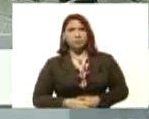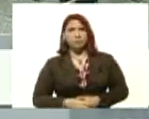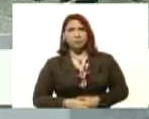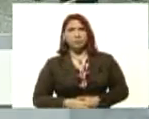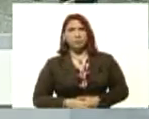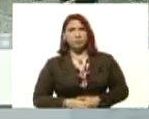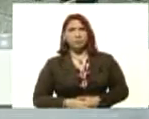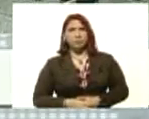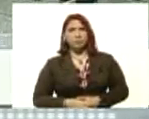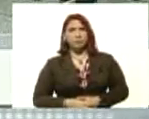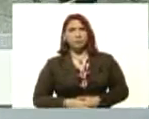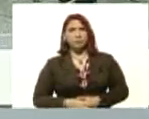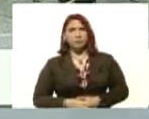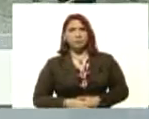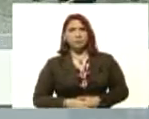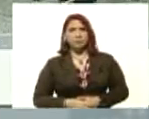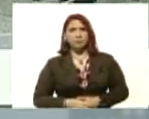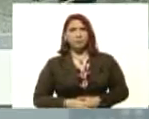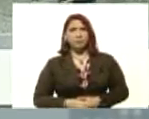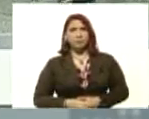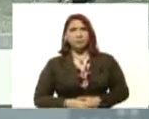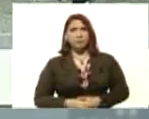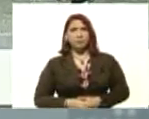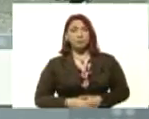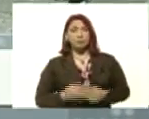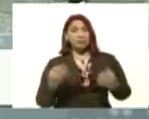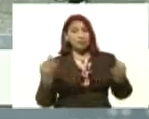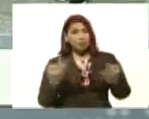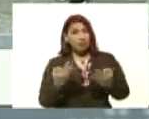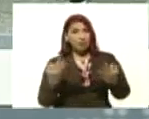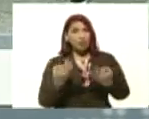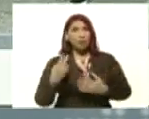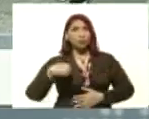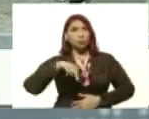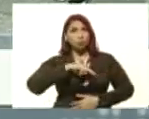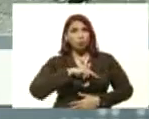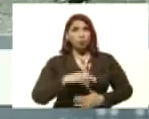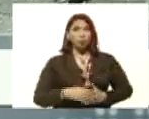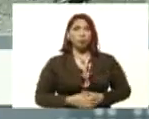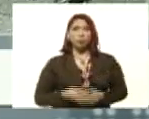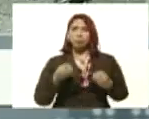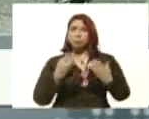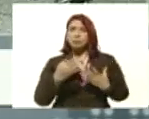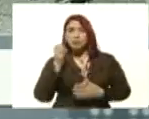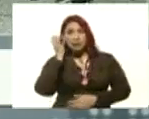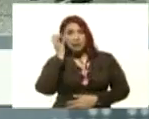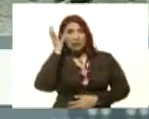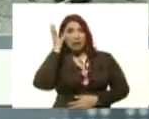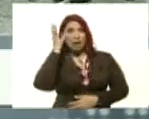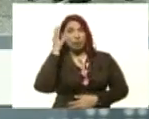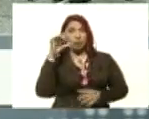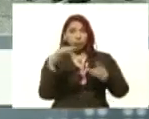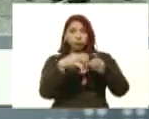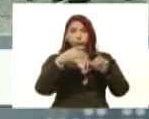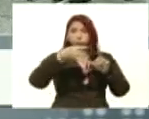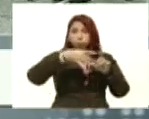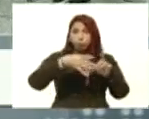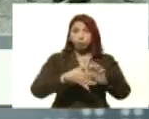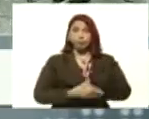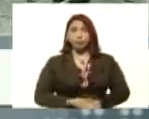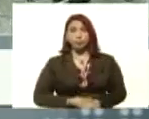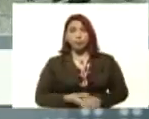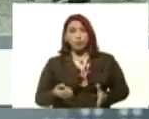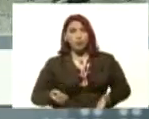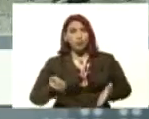Por el contrario, siempre estuvimos, bueno, creando el carnet de la patria, creando los